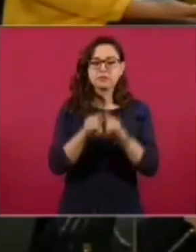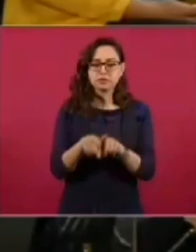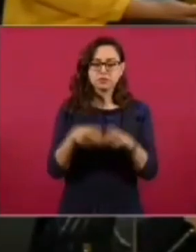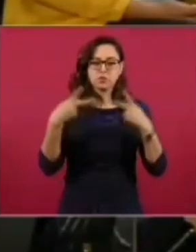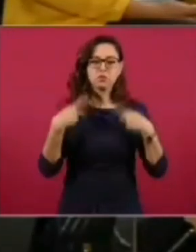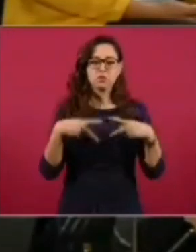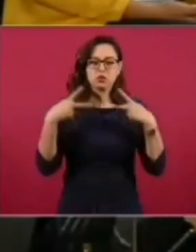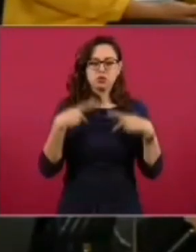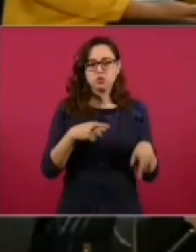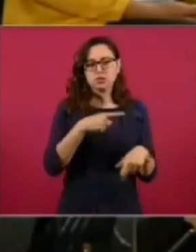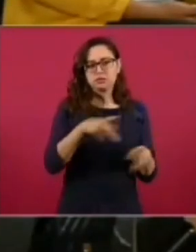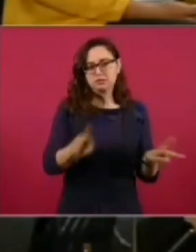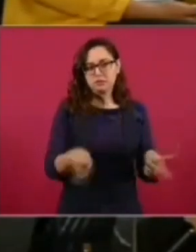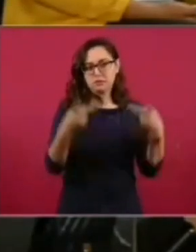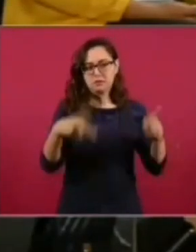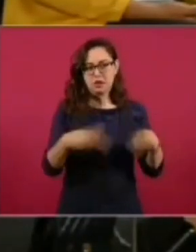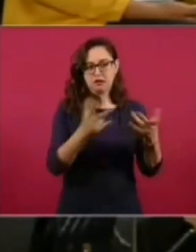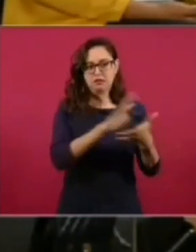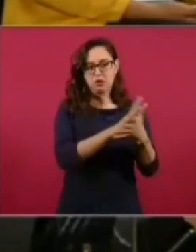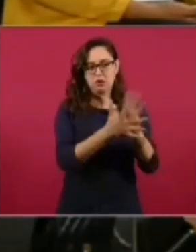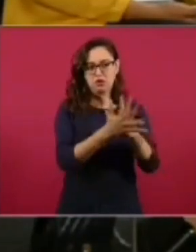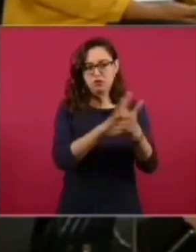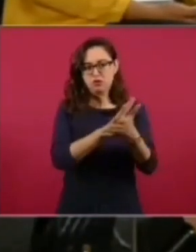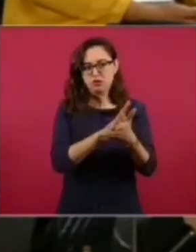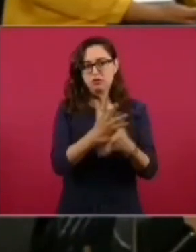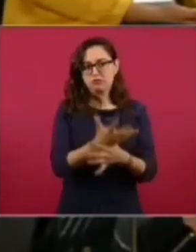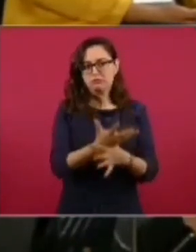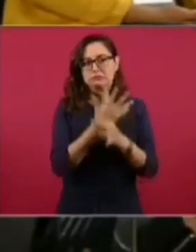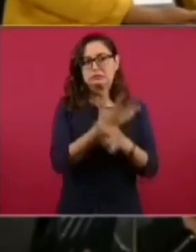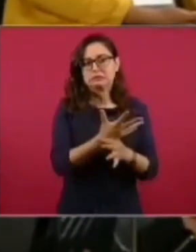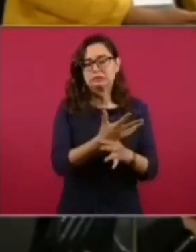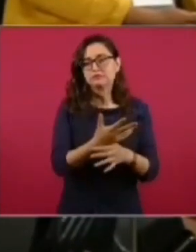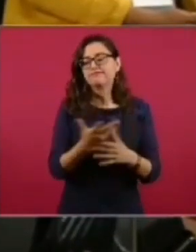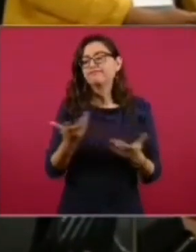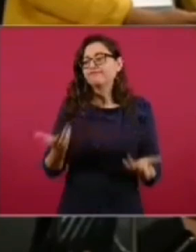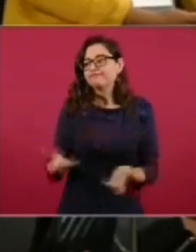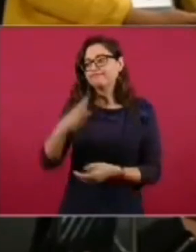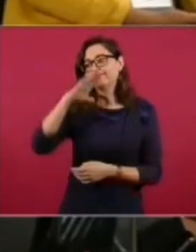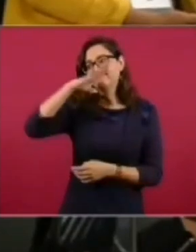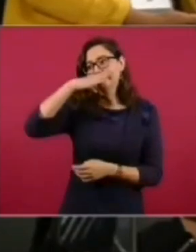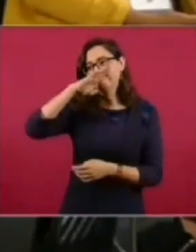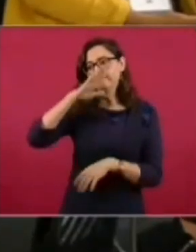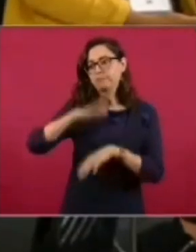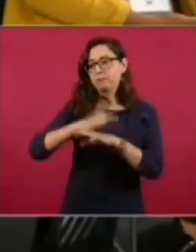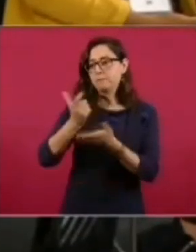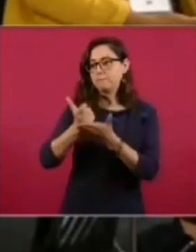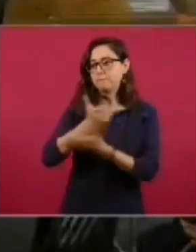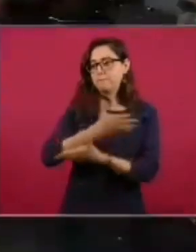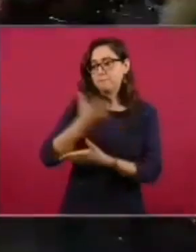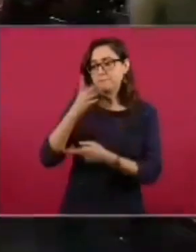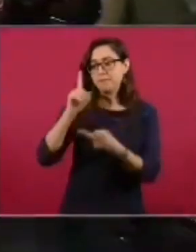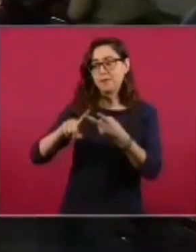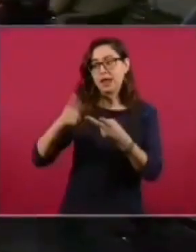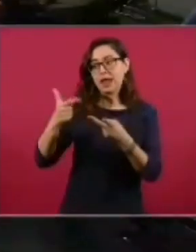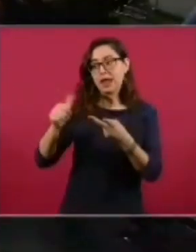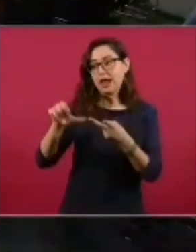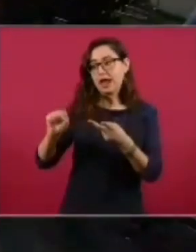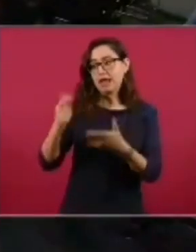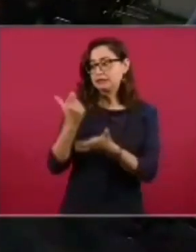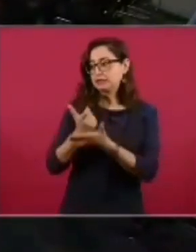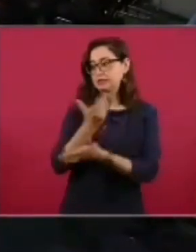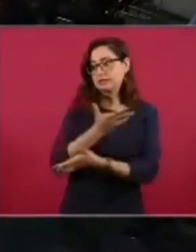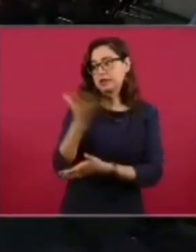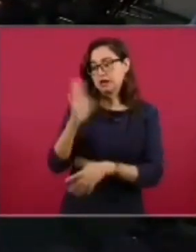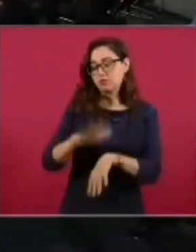que también esto se ha debido al aumento en lo que tiene que ver, pues, con el precio del maíz y el gas. Preguntar si